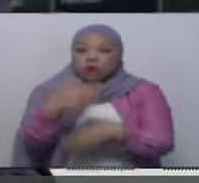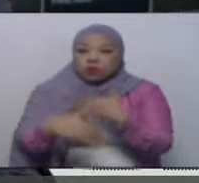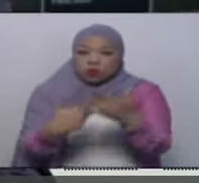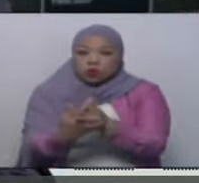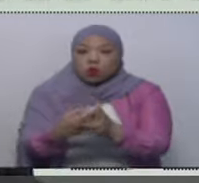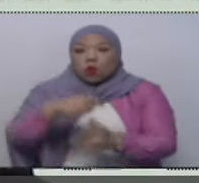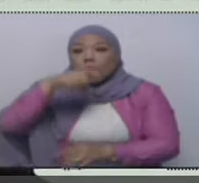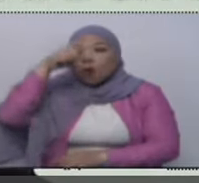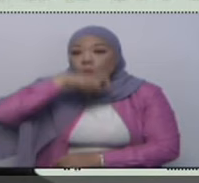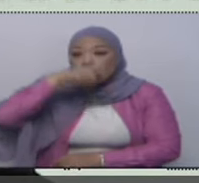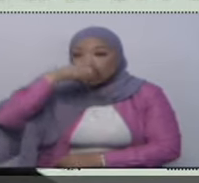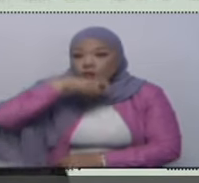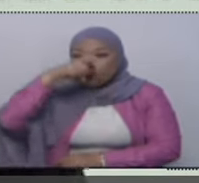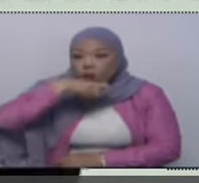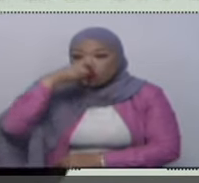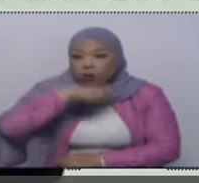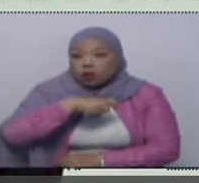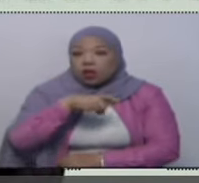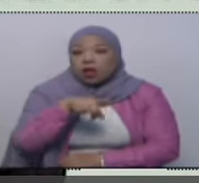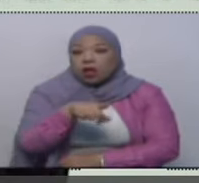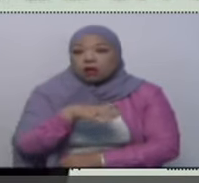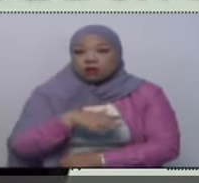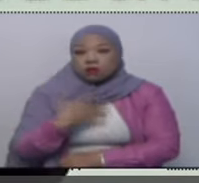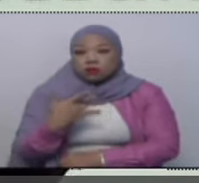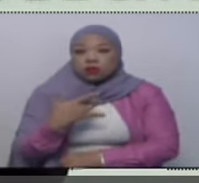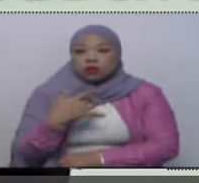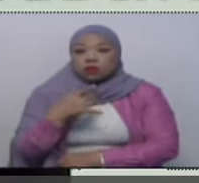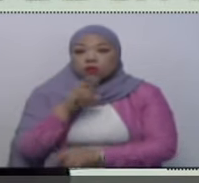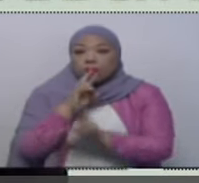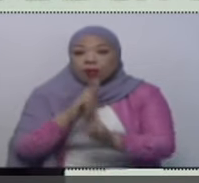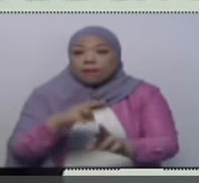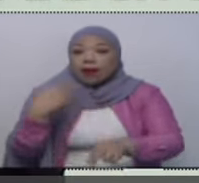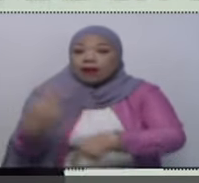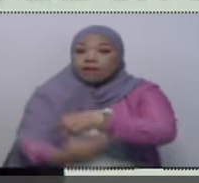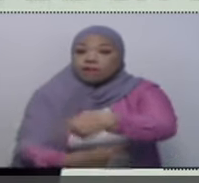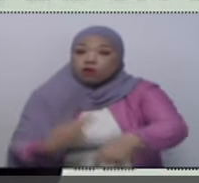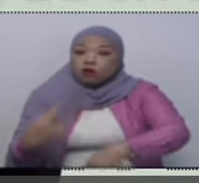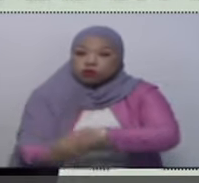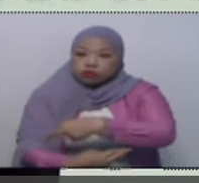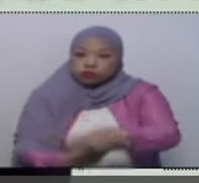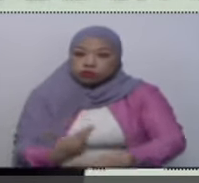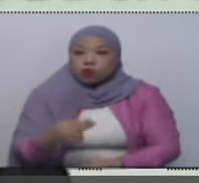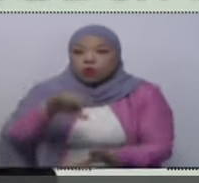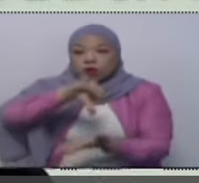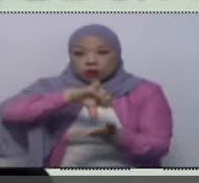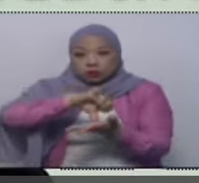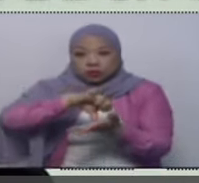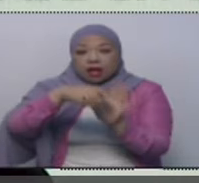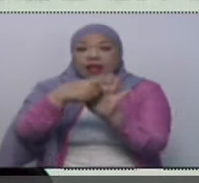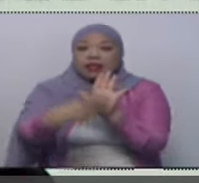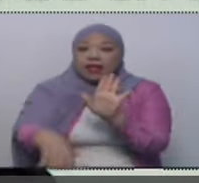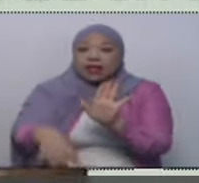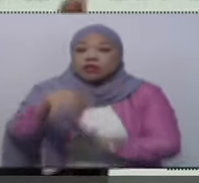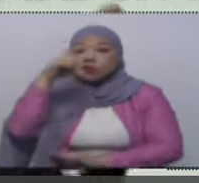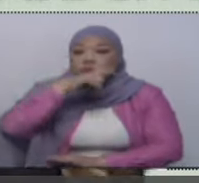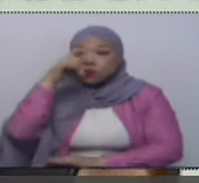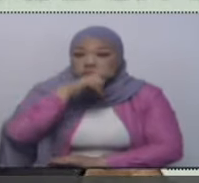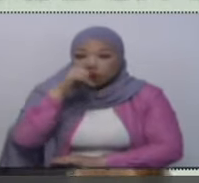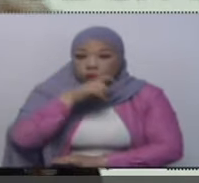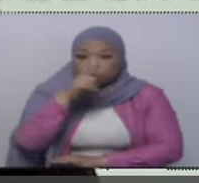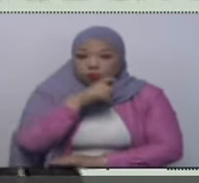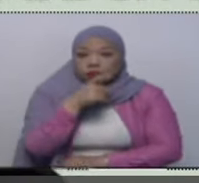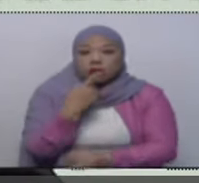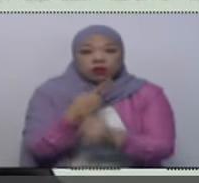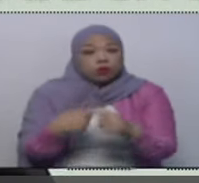los judíos, que eso, después de la revolución islámica iraní, nosotros dimos el derecho a ellos, igual